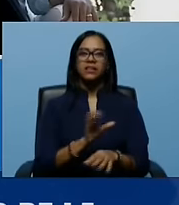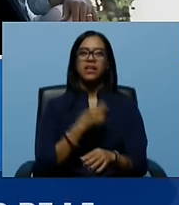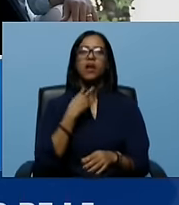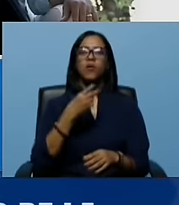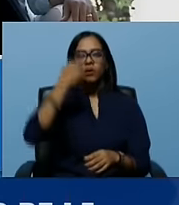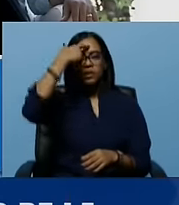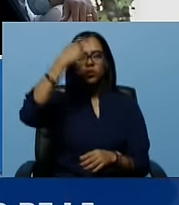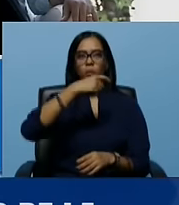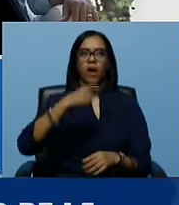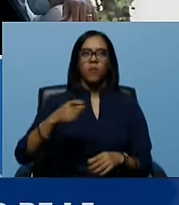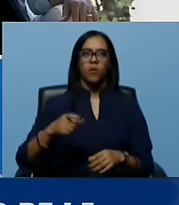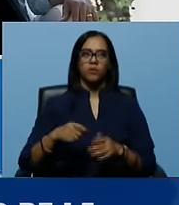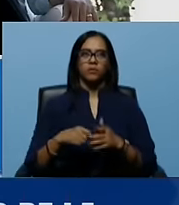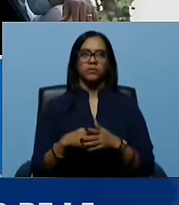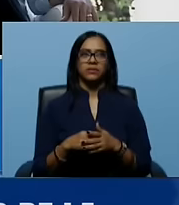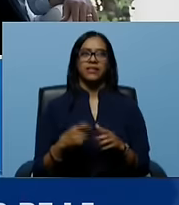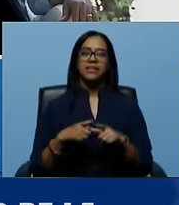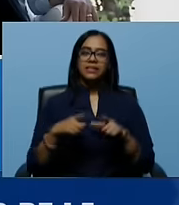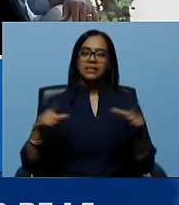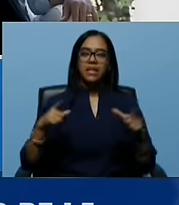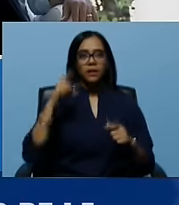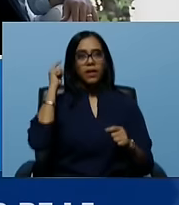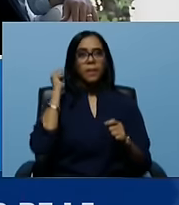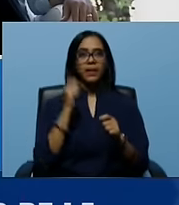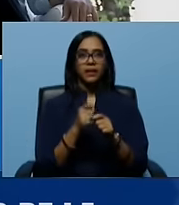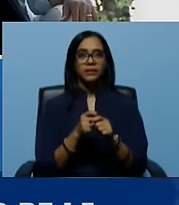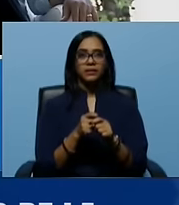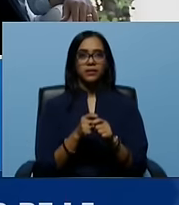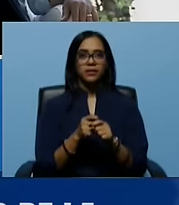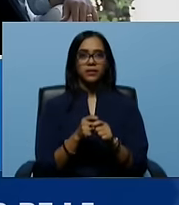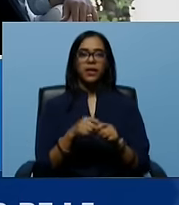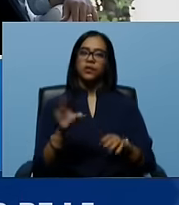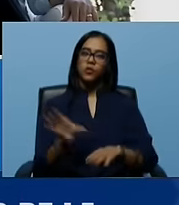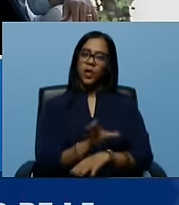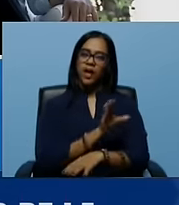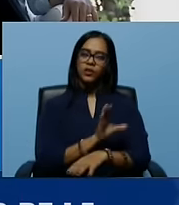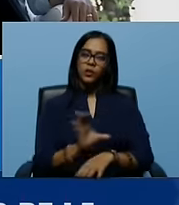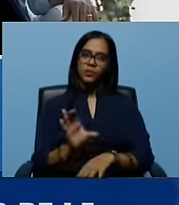pueblo, lleno de esperanza en su canto.